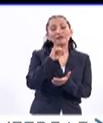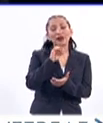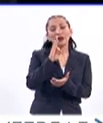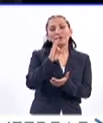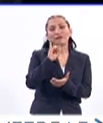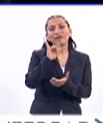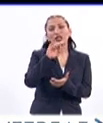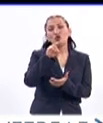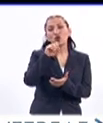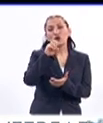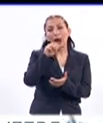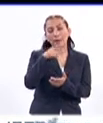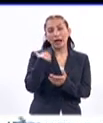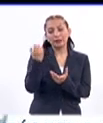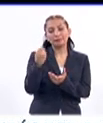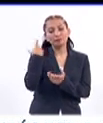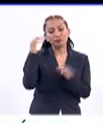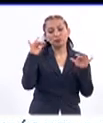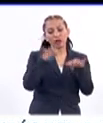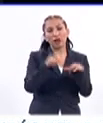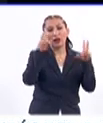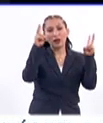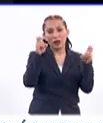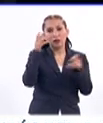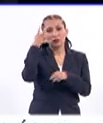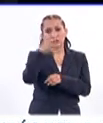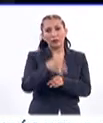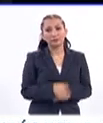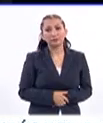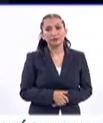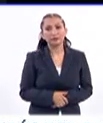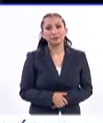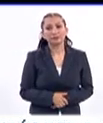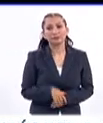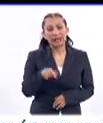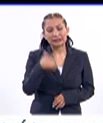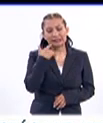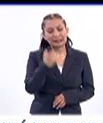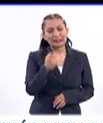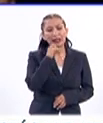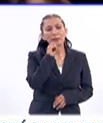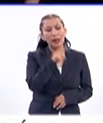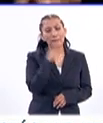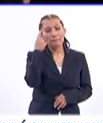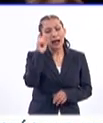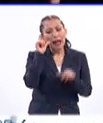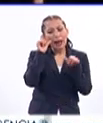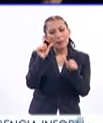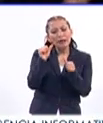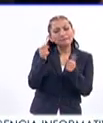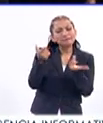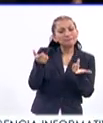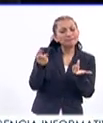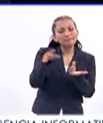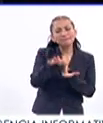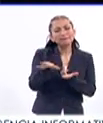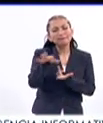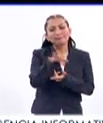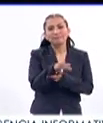el seminario del público del futuro FICUNAM. Es un esfuerzo también por atender a aquellos